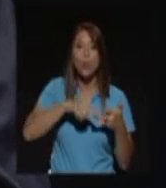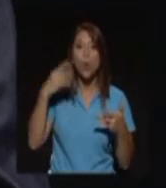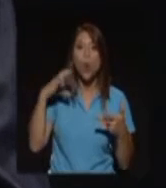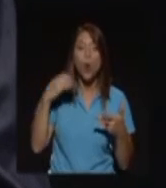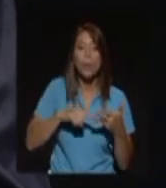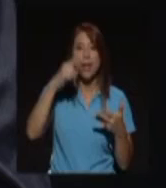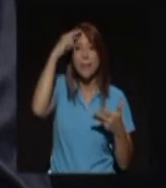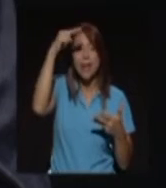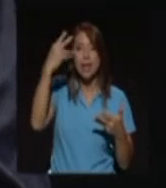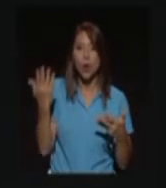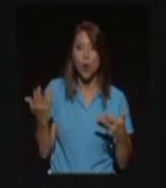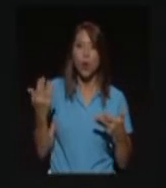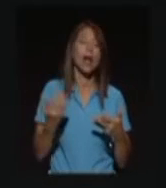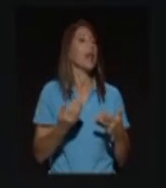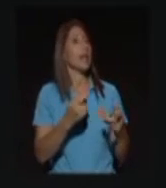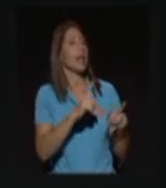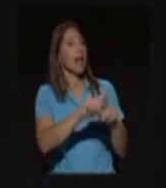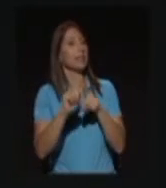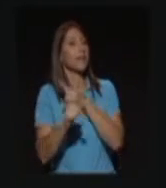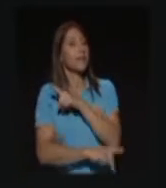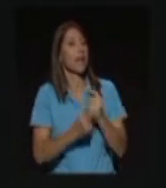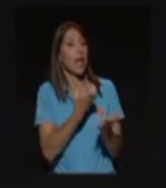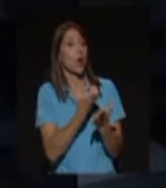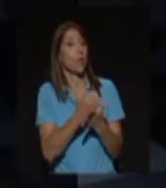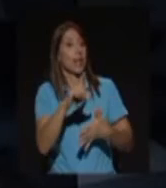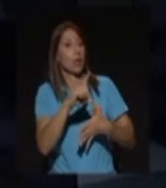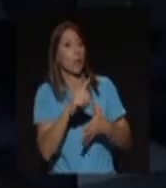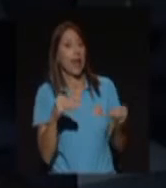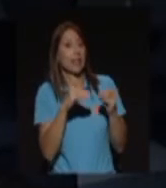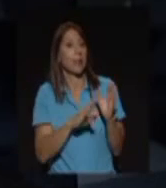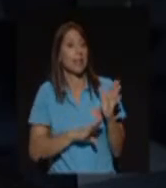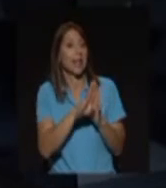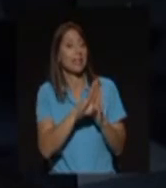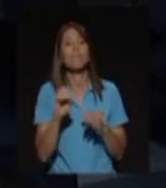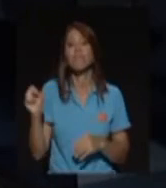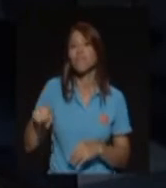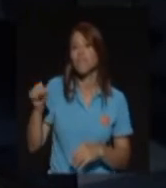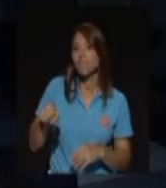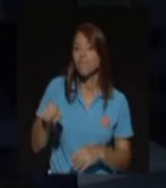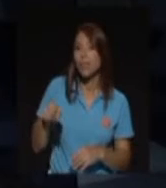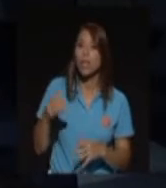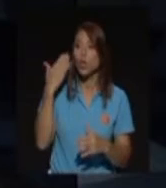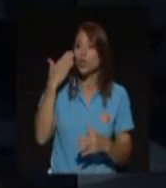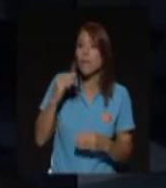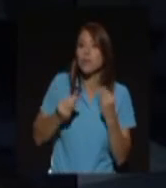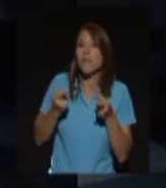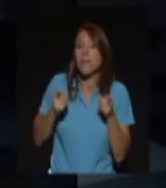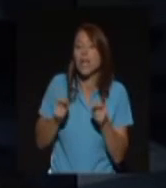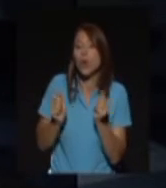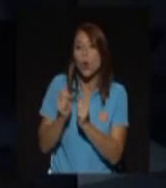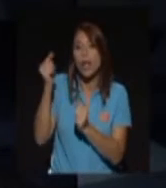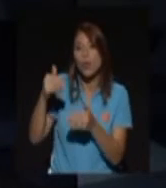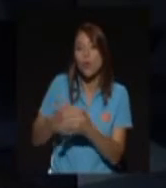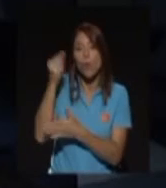y México. Las economías latinoamericanas que más crecen. Sí, y que están en el Pacífico. No sabemos qué va a pasar con el nuevo gobierno ecuatoriano, que tal